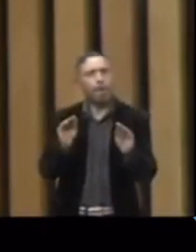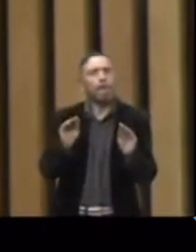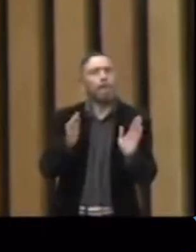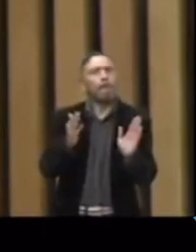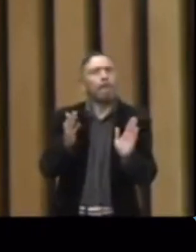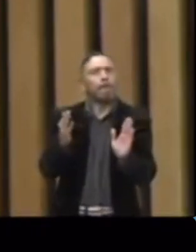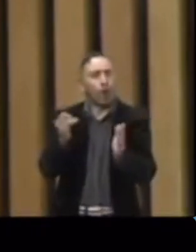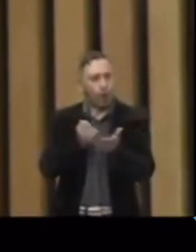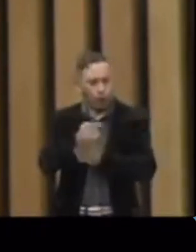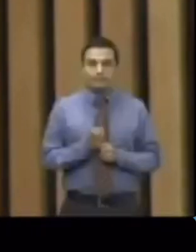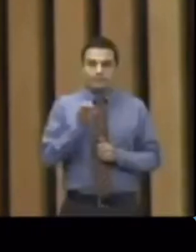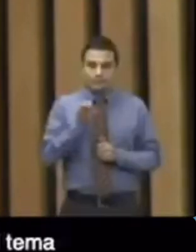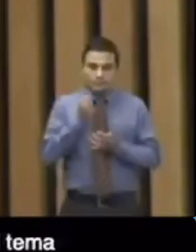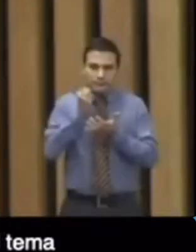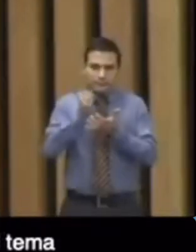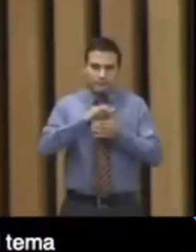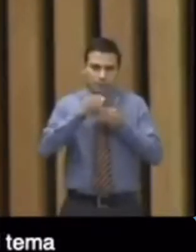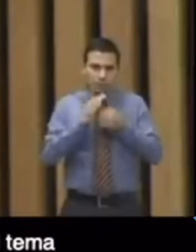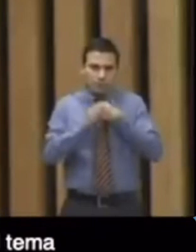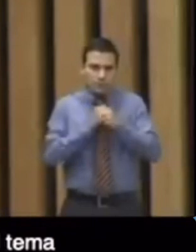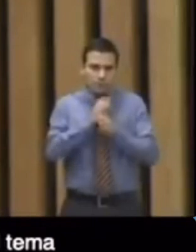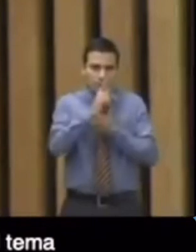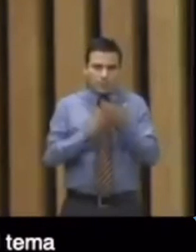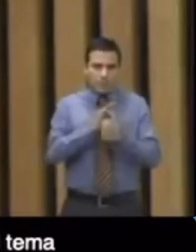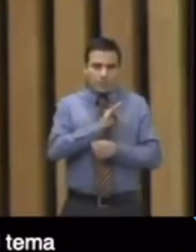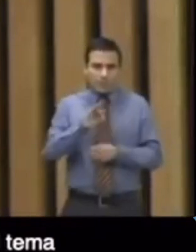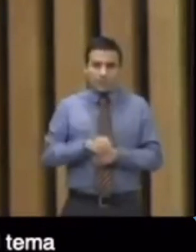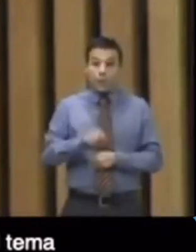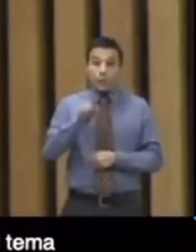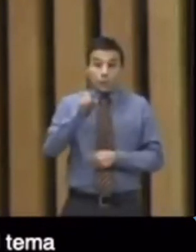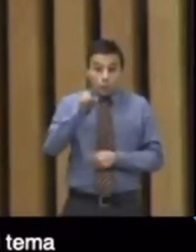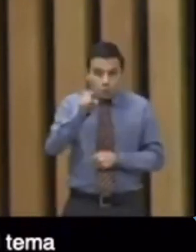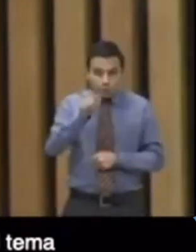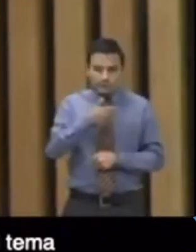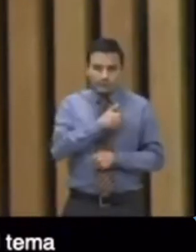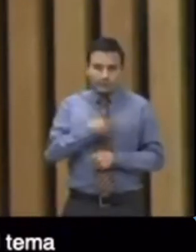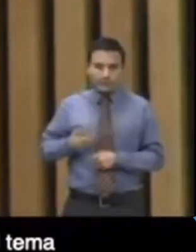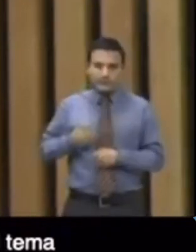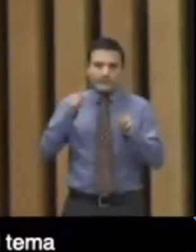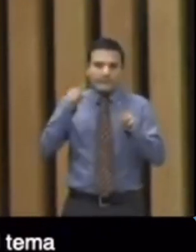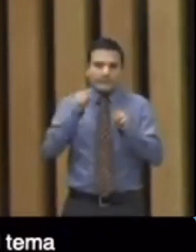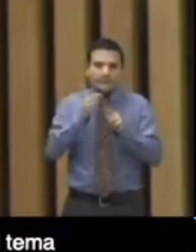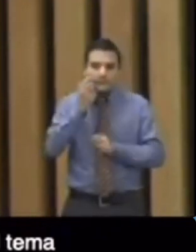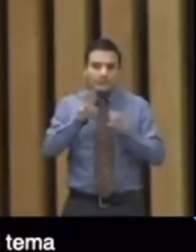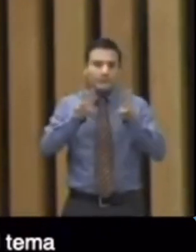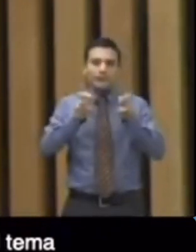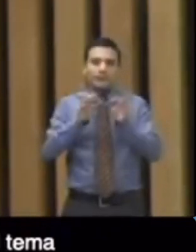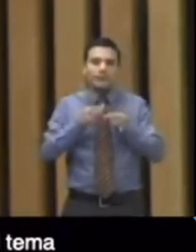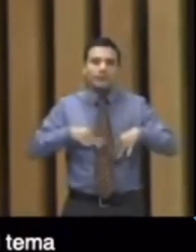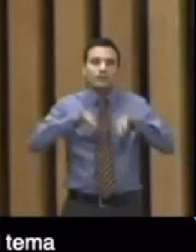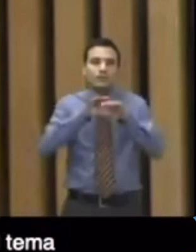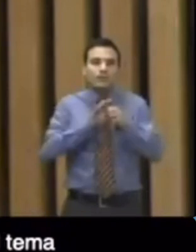le tengan miedo a este ejercicio democrático yo sé que para usted su prioridad para usted es su prioridad el tema